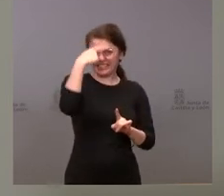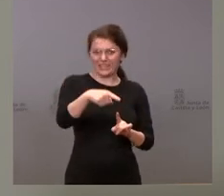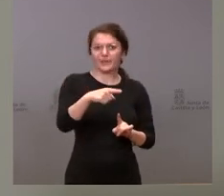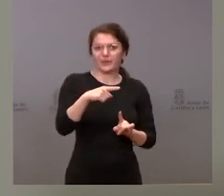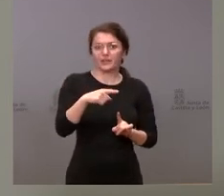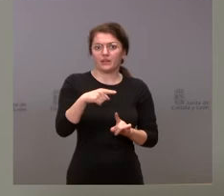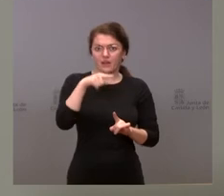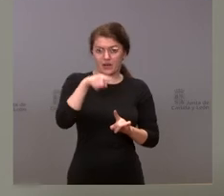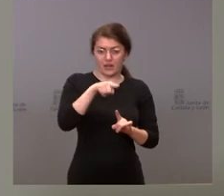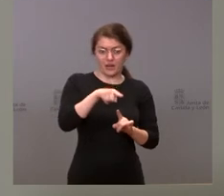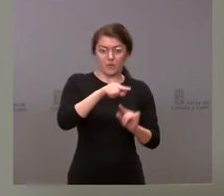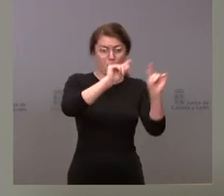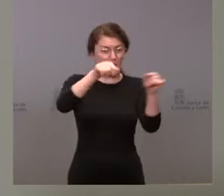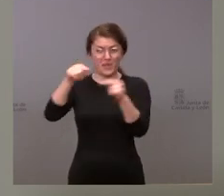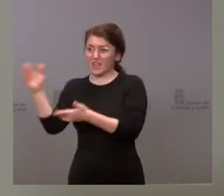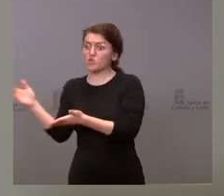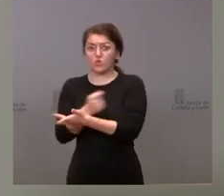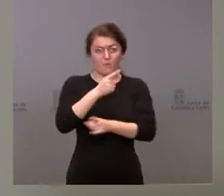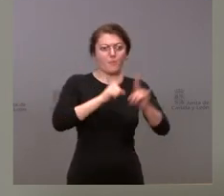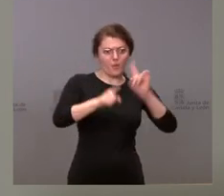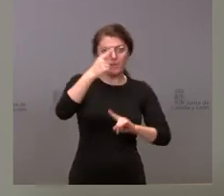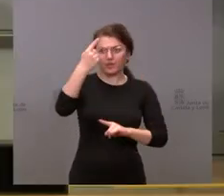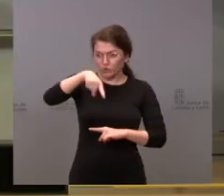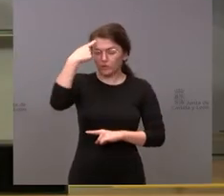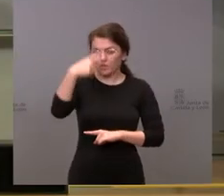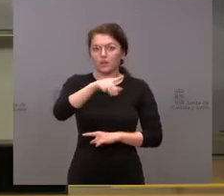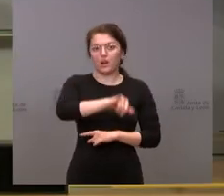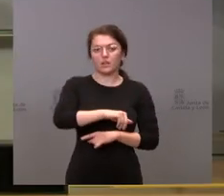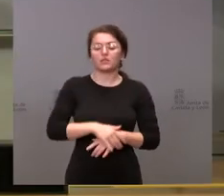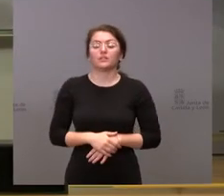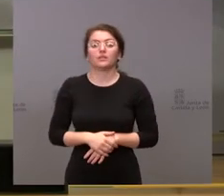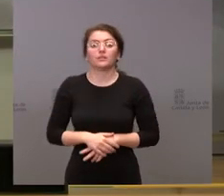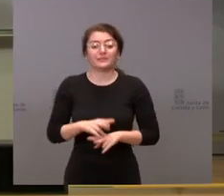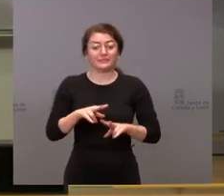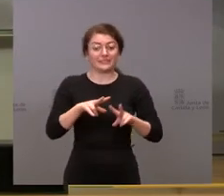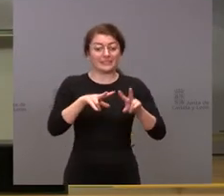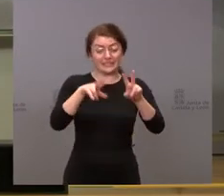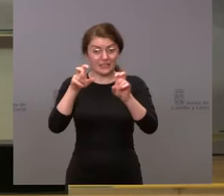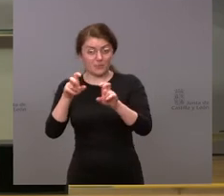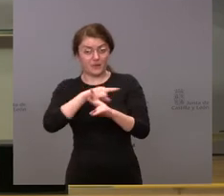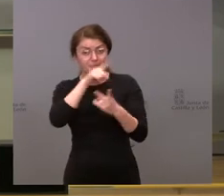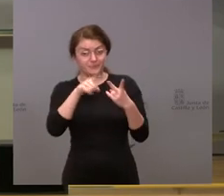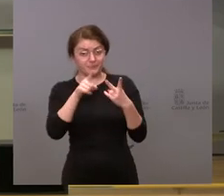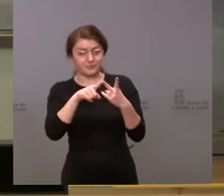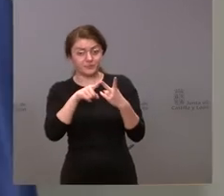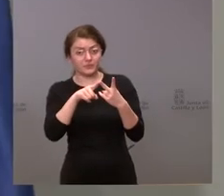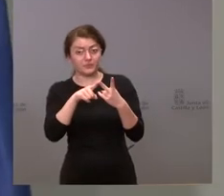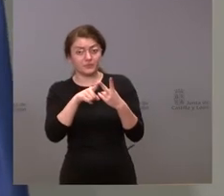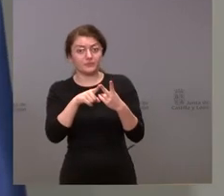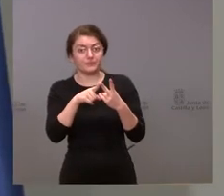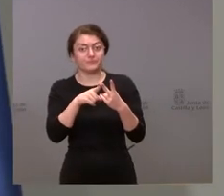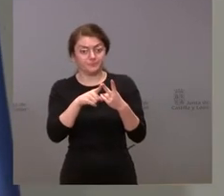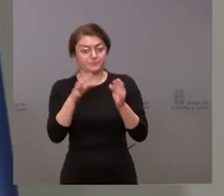y que a todos nos constante existen y sobre otra cuestión que usted plantea es sin duda una buena oportunidad